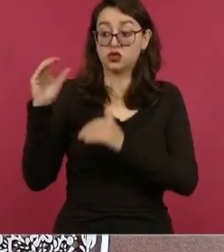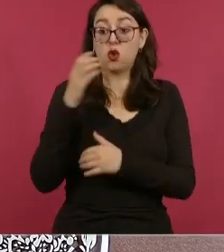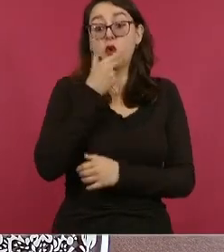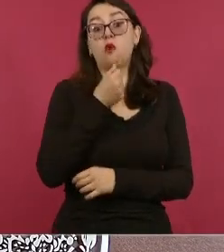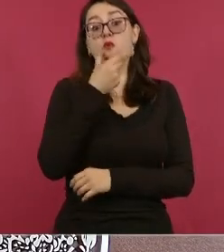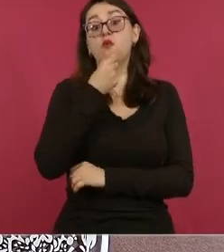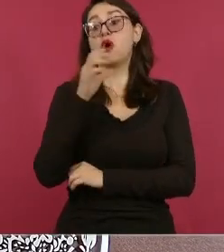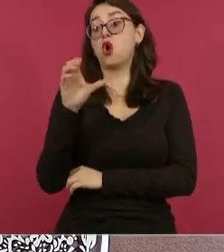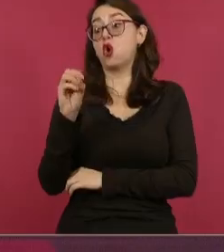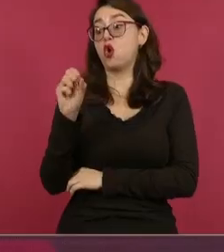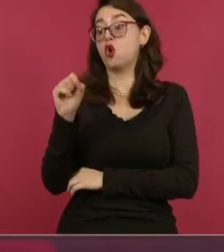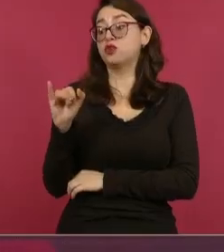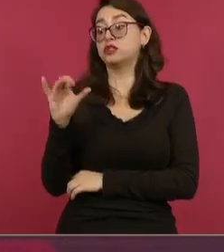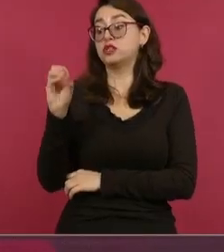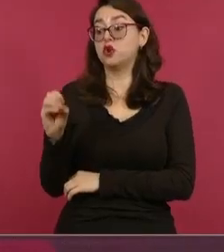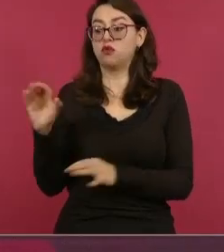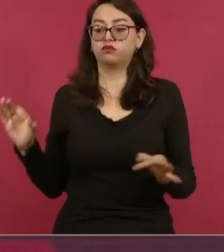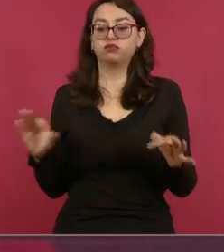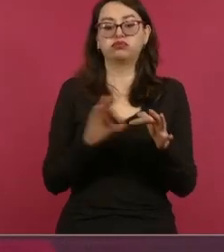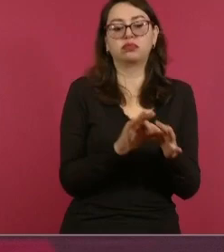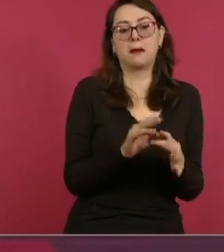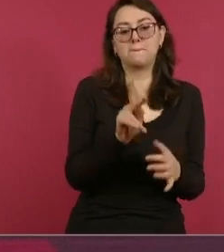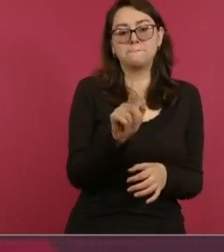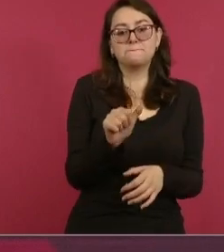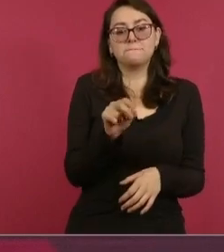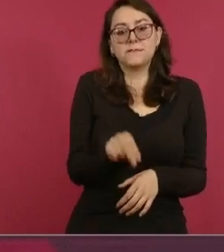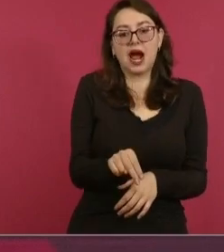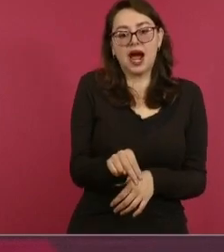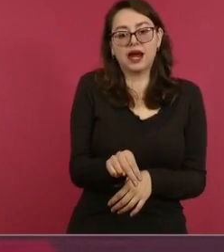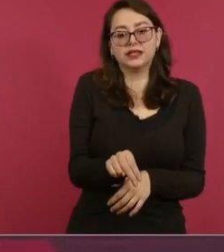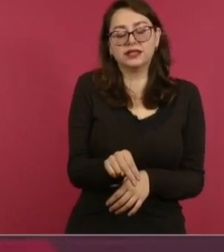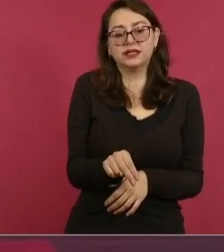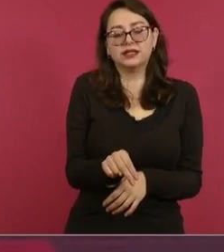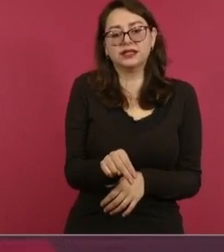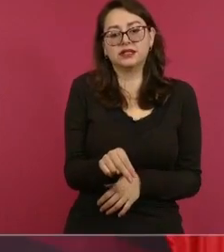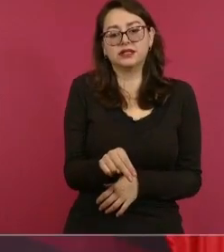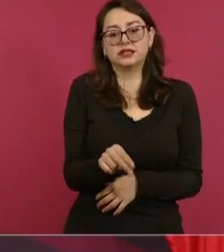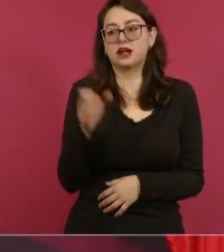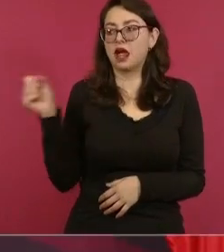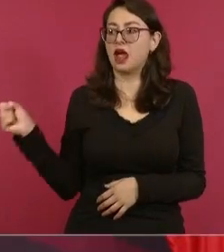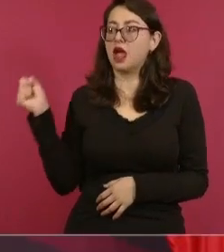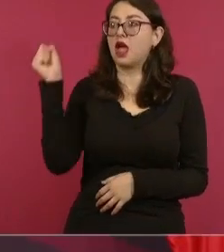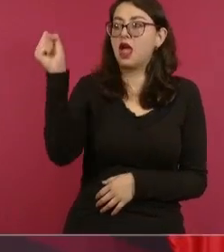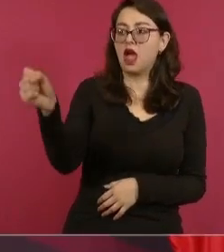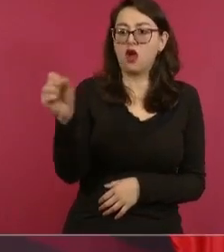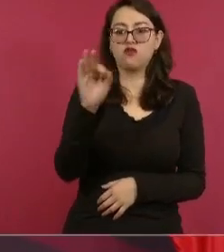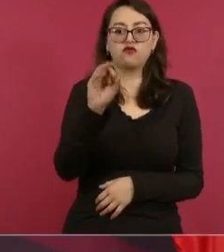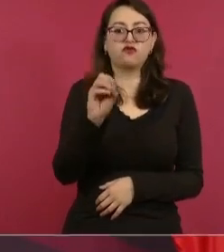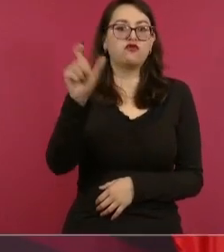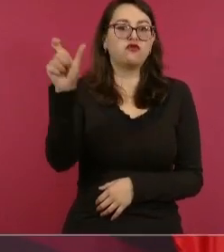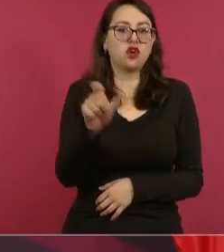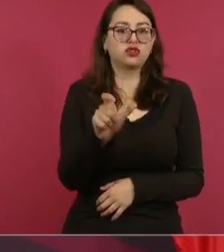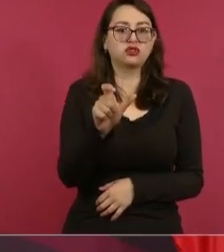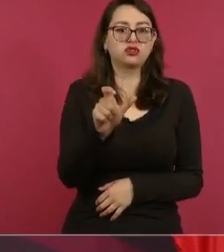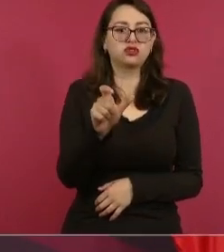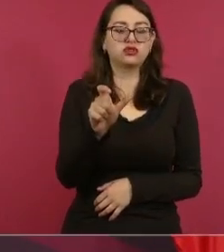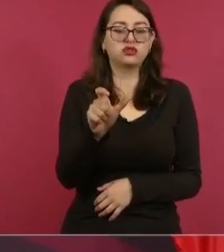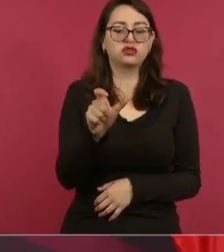propuesto por Fox y apoyador de Calderón,